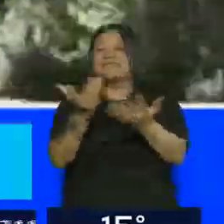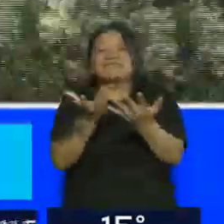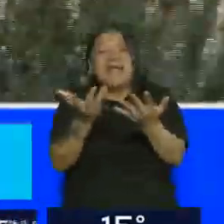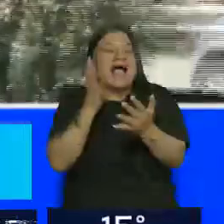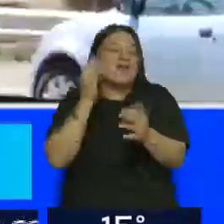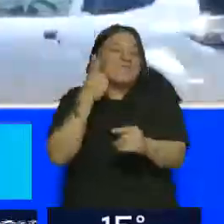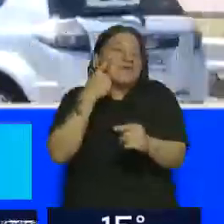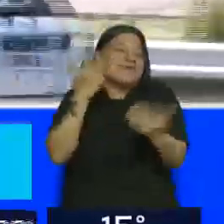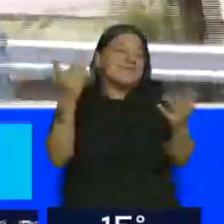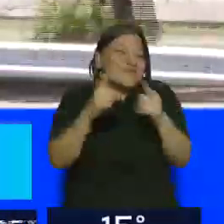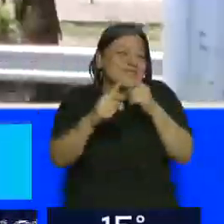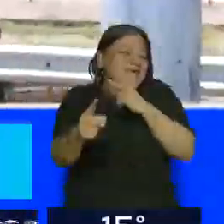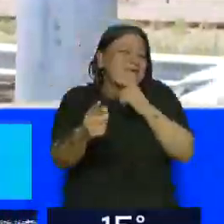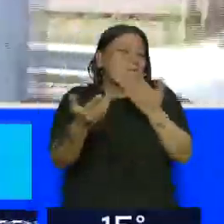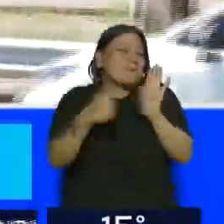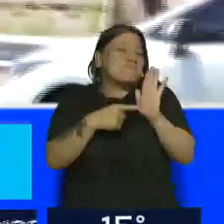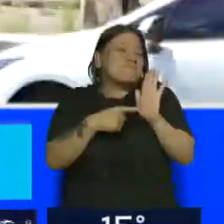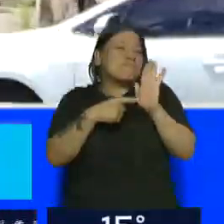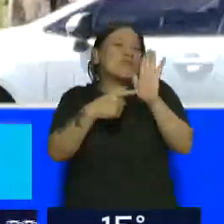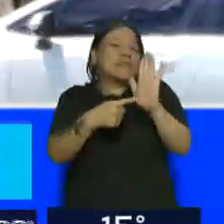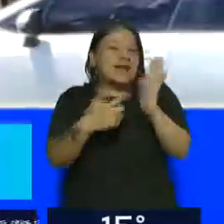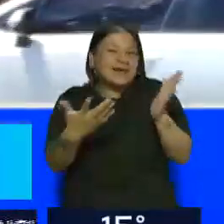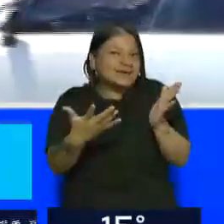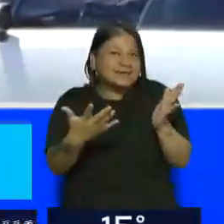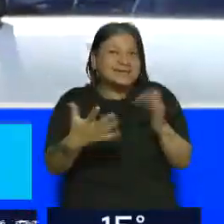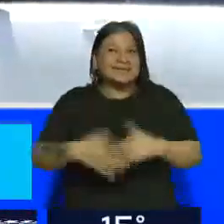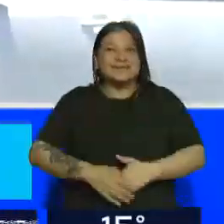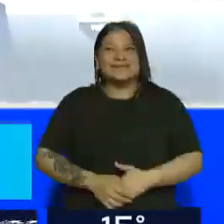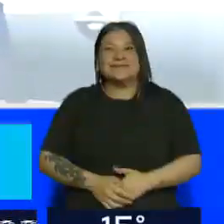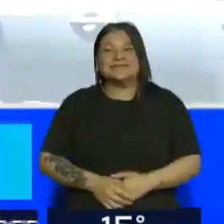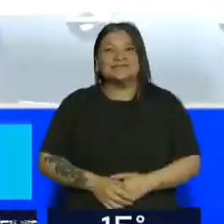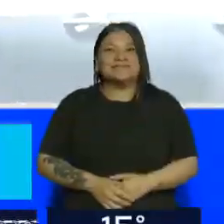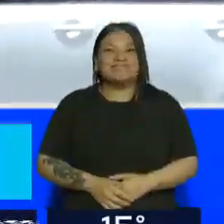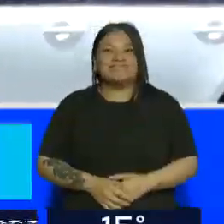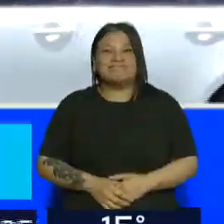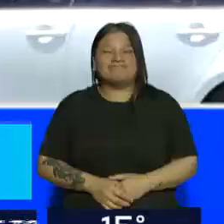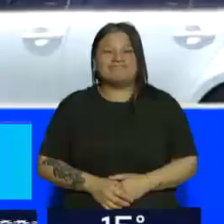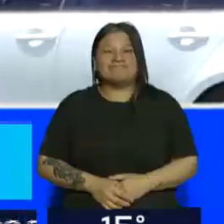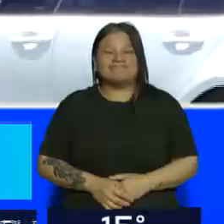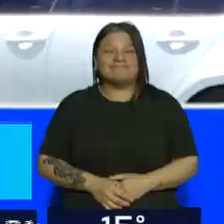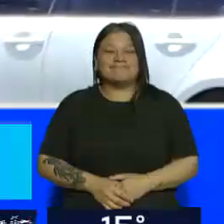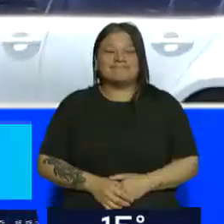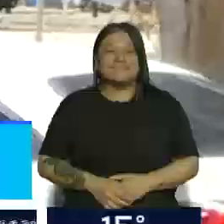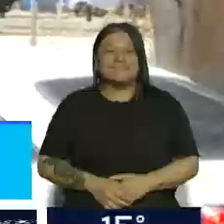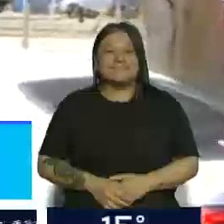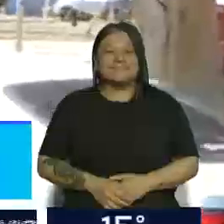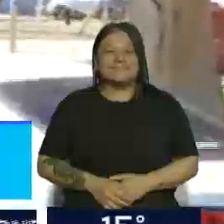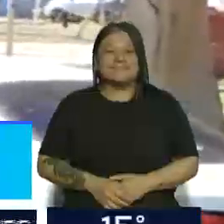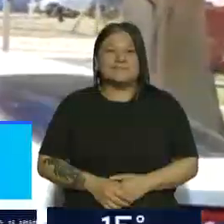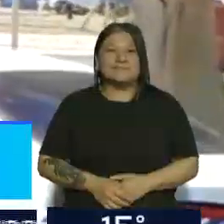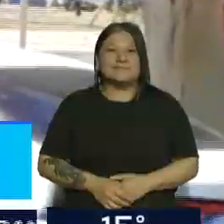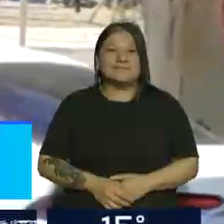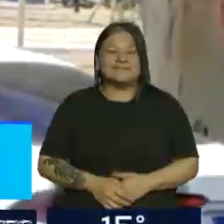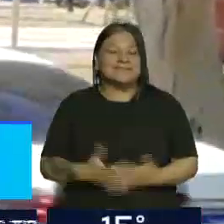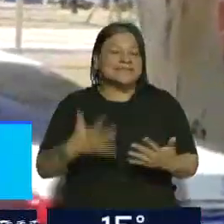Es poder transmitirle. No, nada, no nada. Está guionado, no, señor. Sí, bueno. Obviamente. La